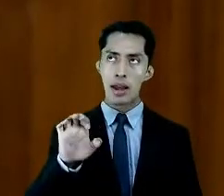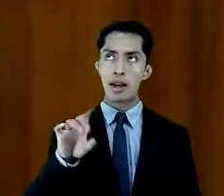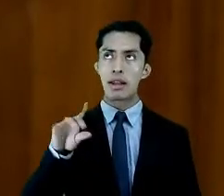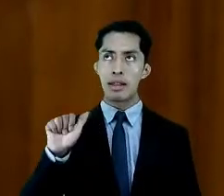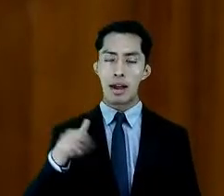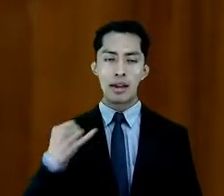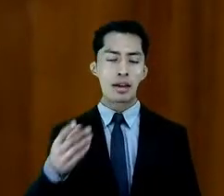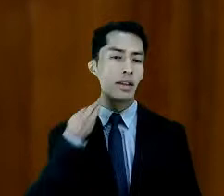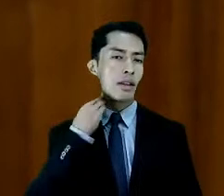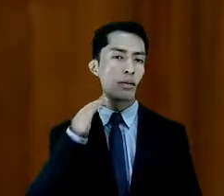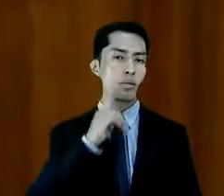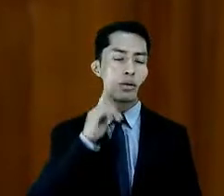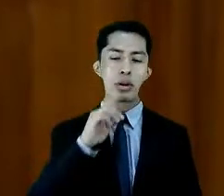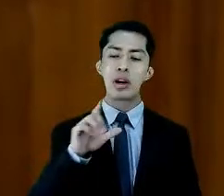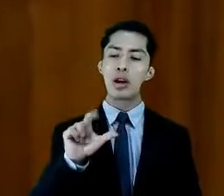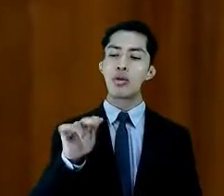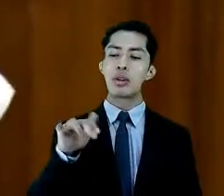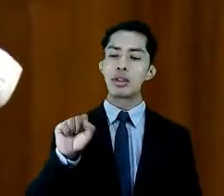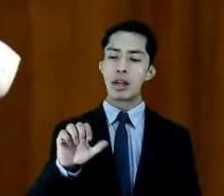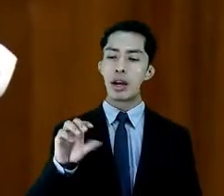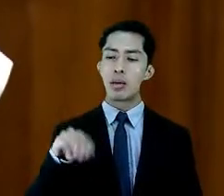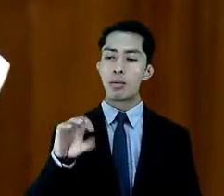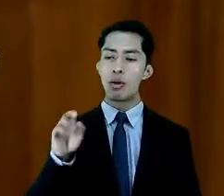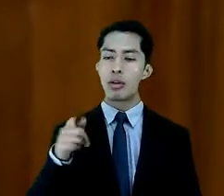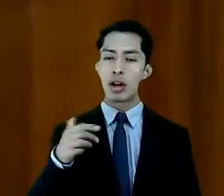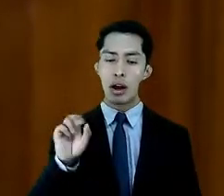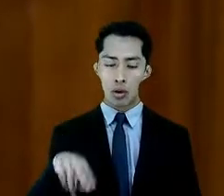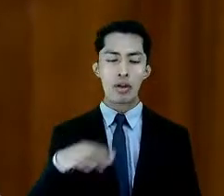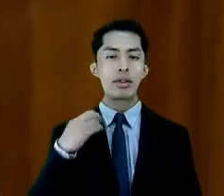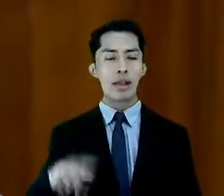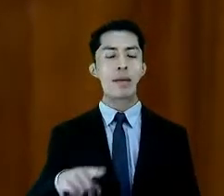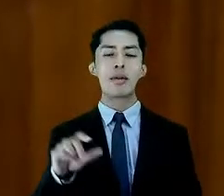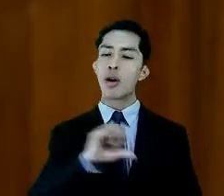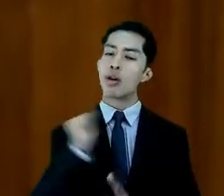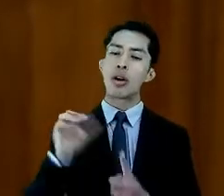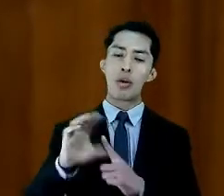y la diputada María Luisa Mendoza Mondragón, así